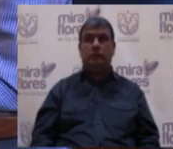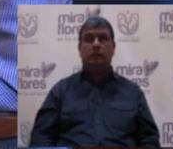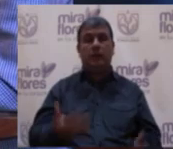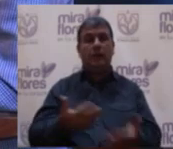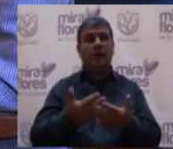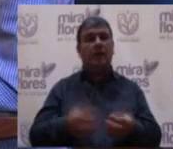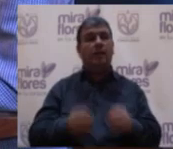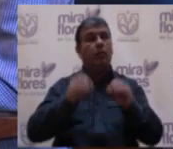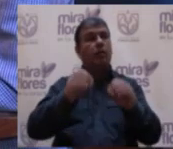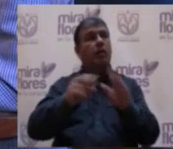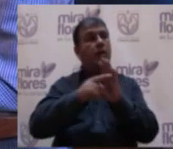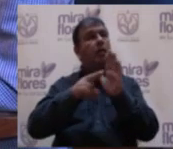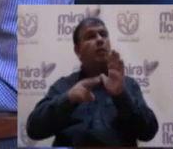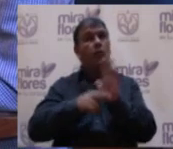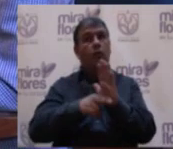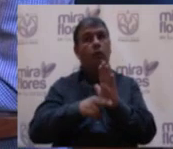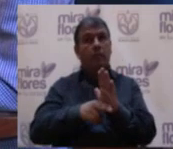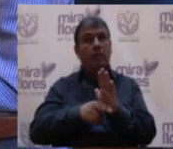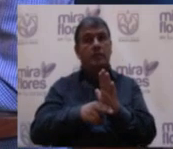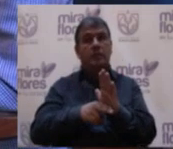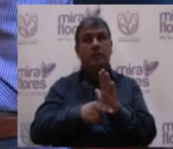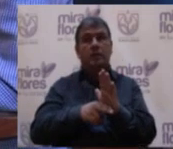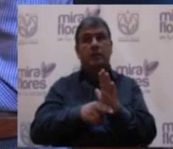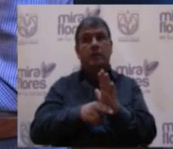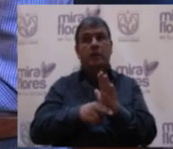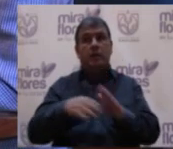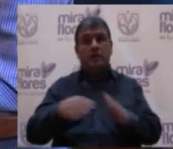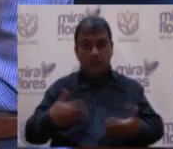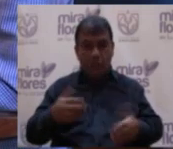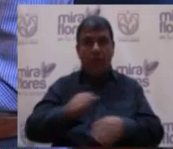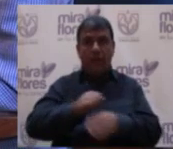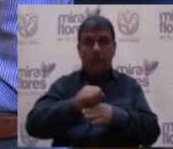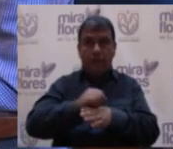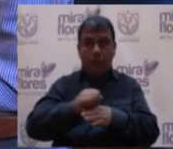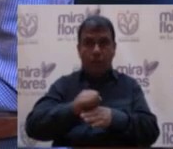hay que dictar normas que sean aplicables.